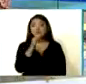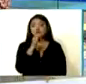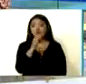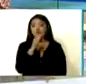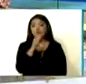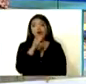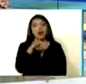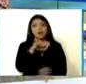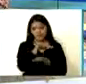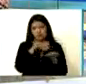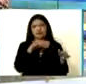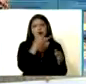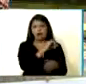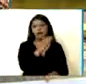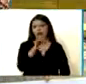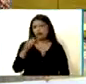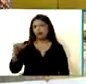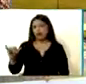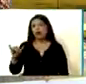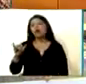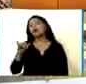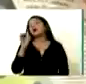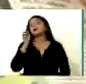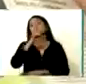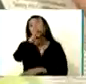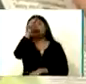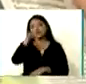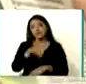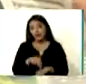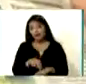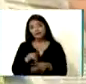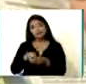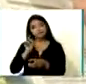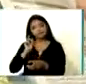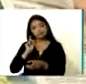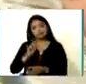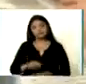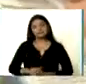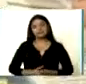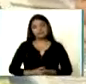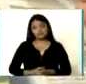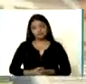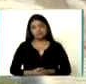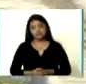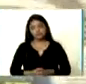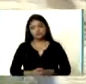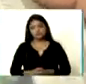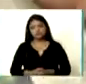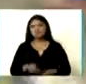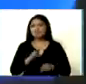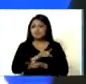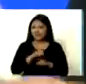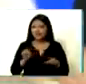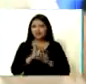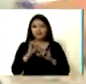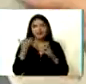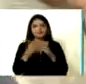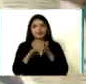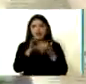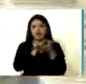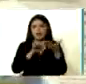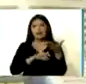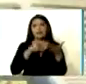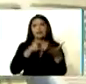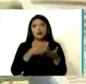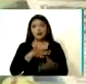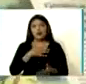reflejada en la mayoría de los periódicos, diputados de Amazonas solicitan a la Asamblea su desincorporación. Ellos pasaron una carta, me gustaría leerla,